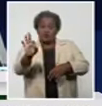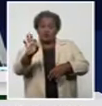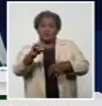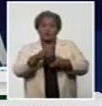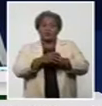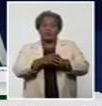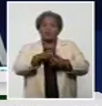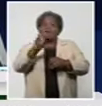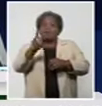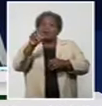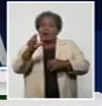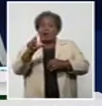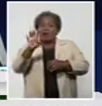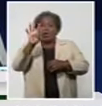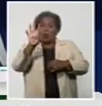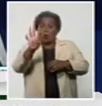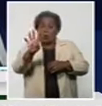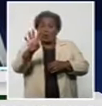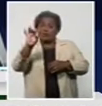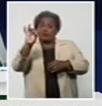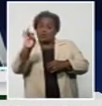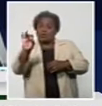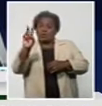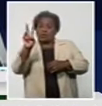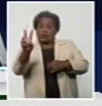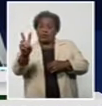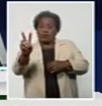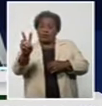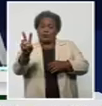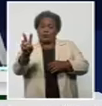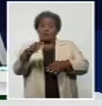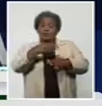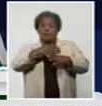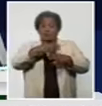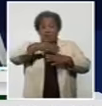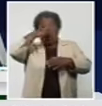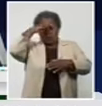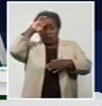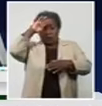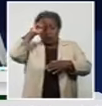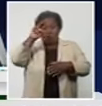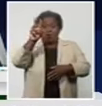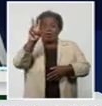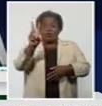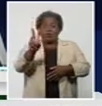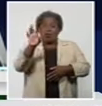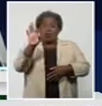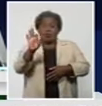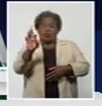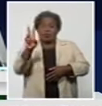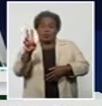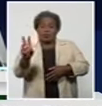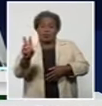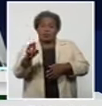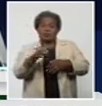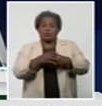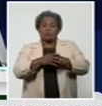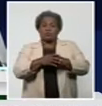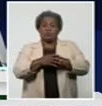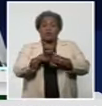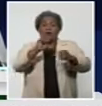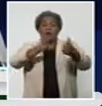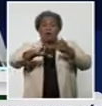Villa Clara, 472, de Santiago de Cuba, 282, en los